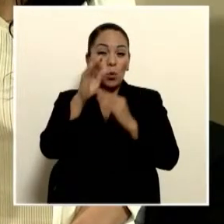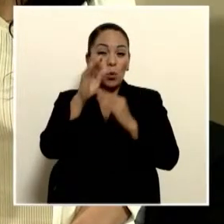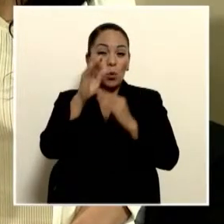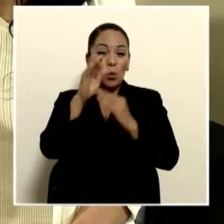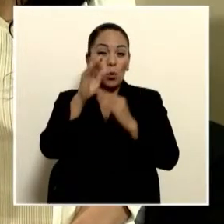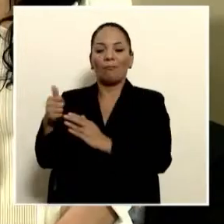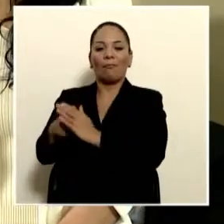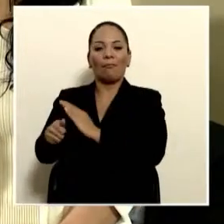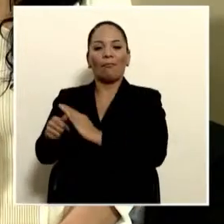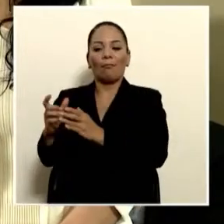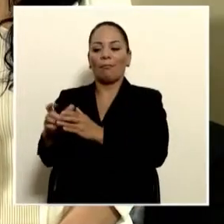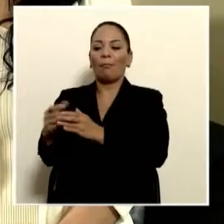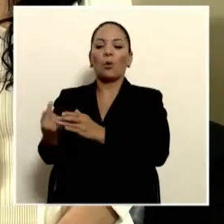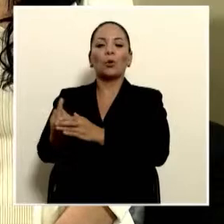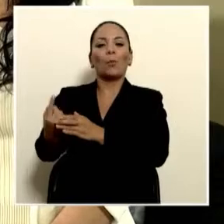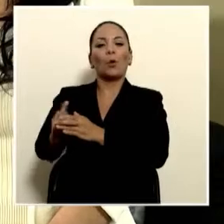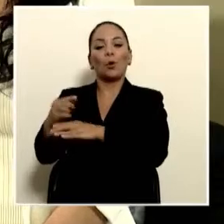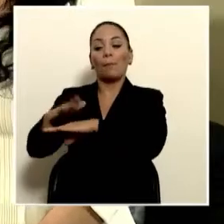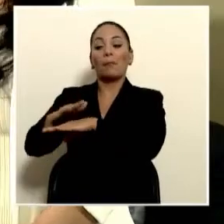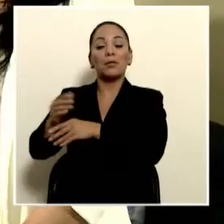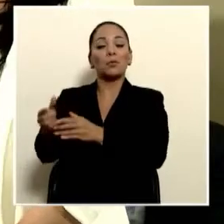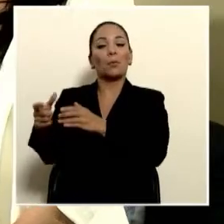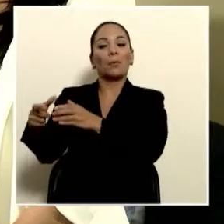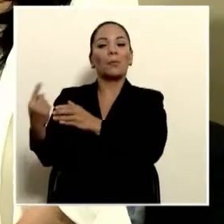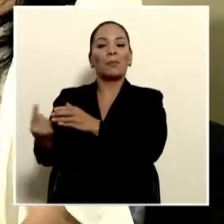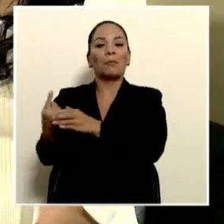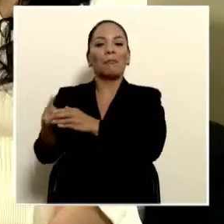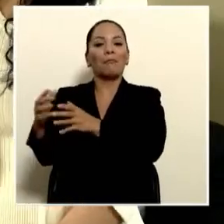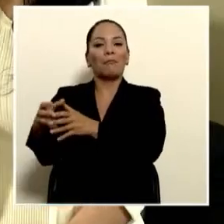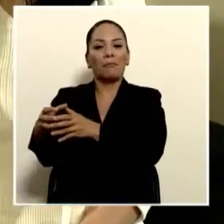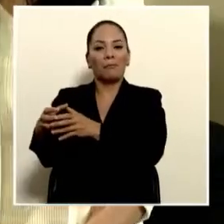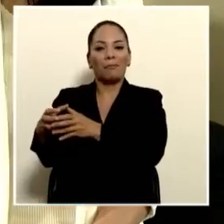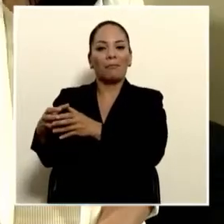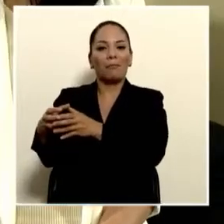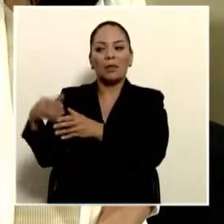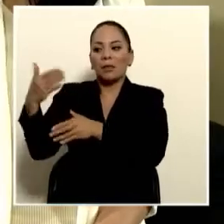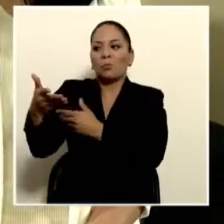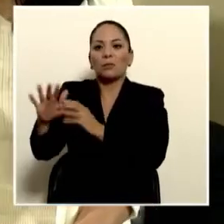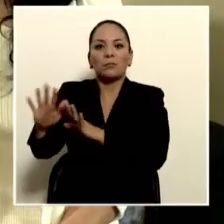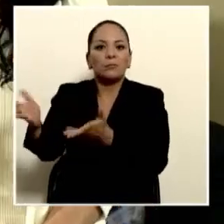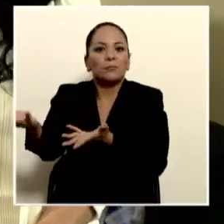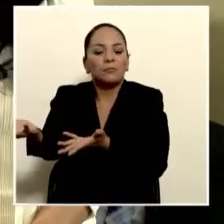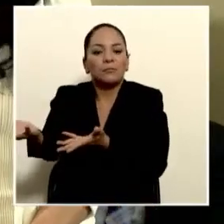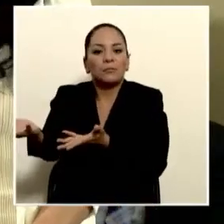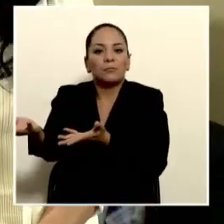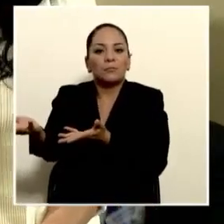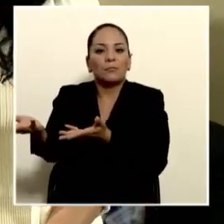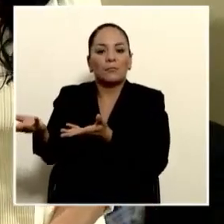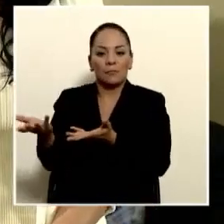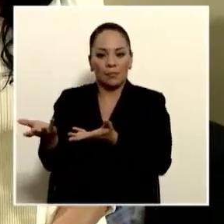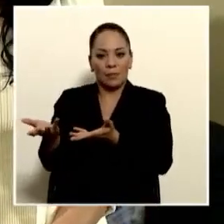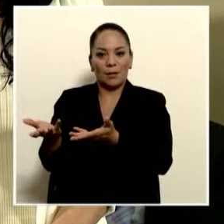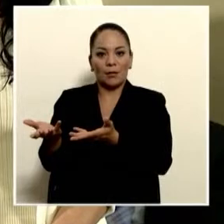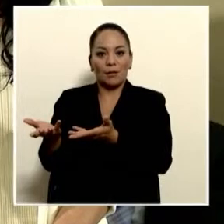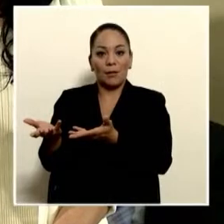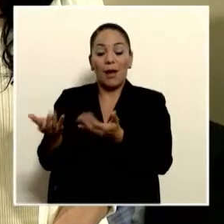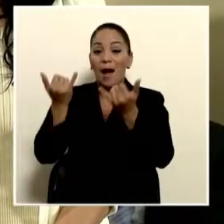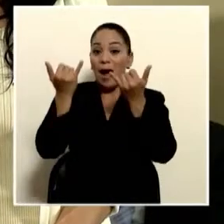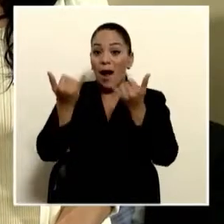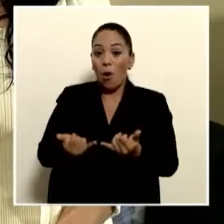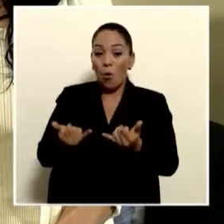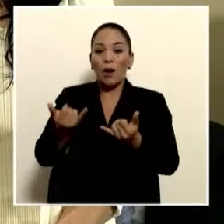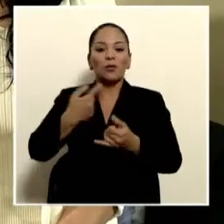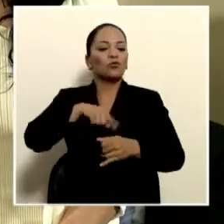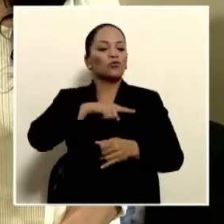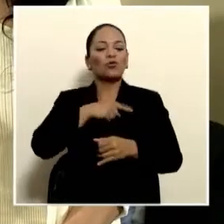una vez que le dieron el permiso. Se acabó. Estamos sacando a consulta